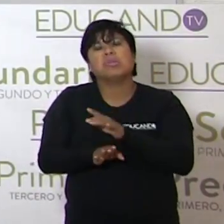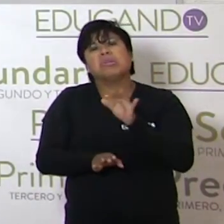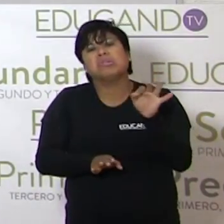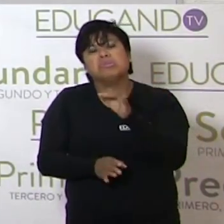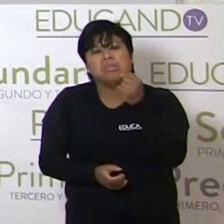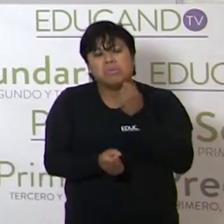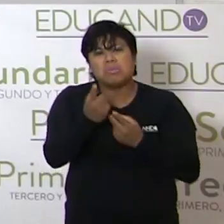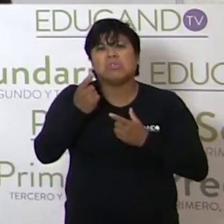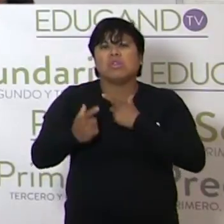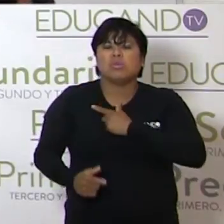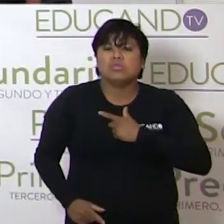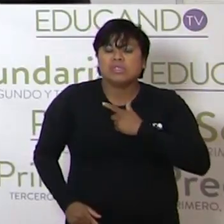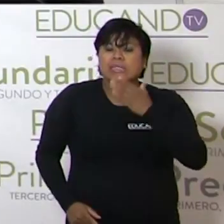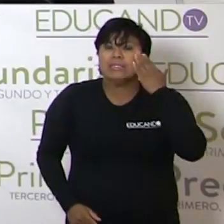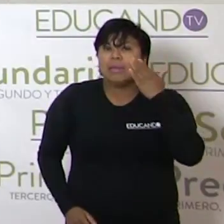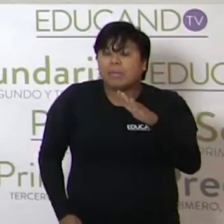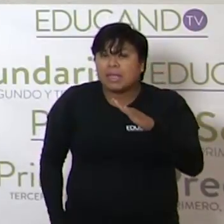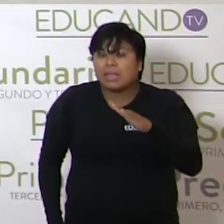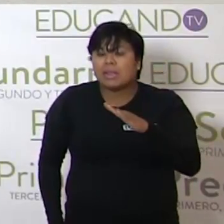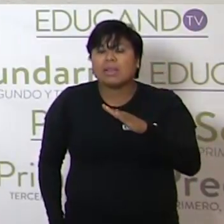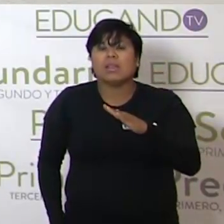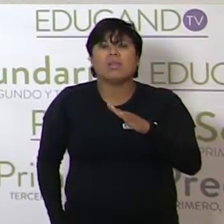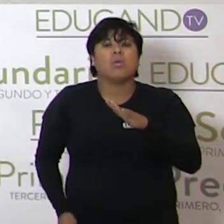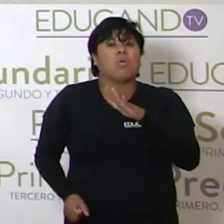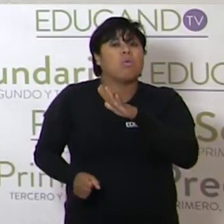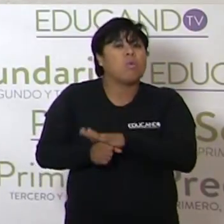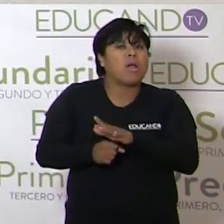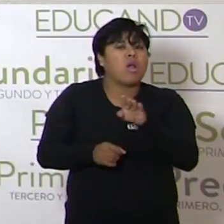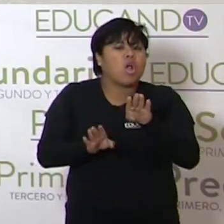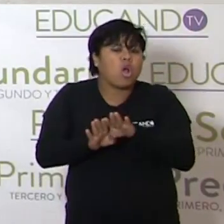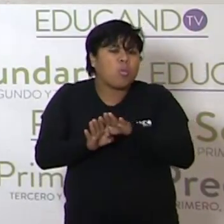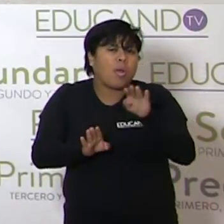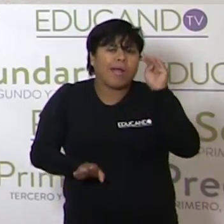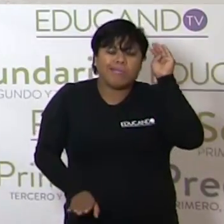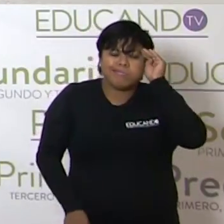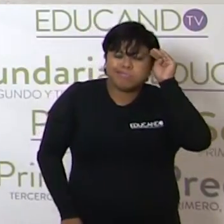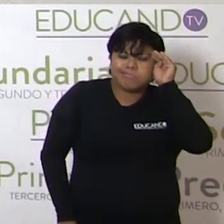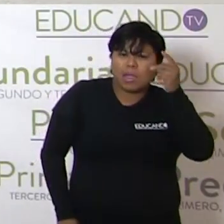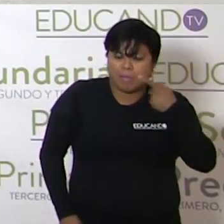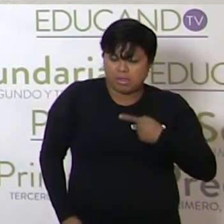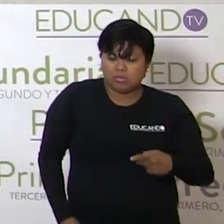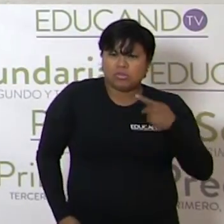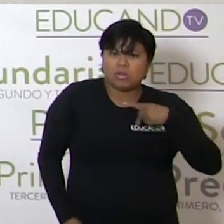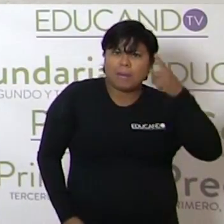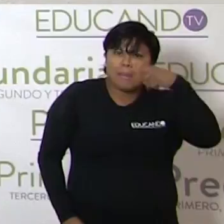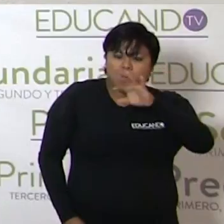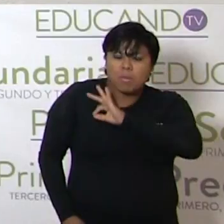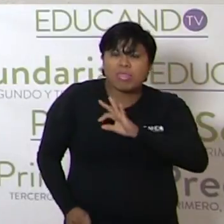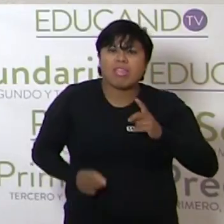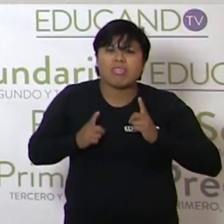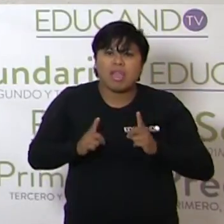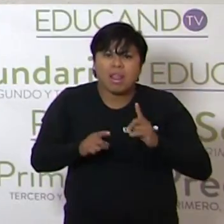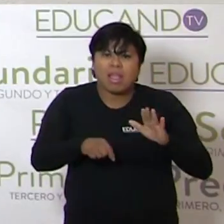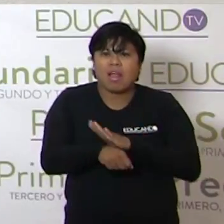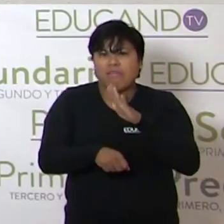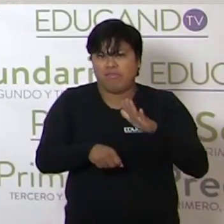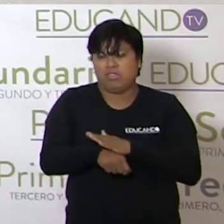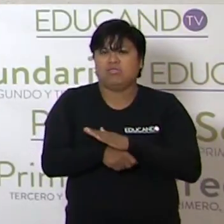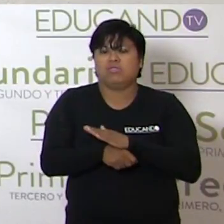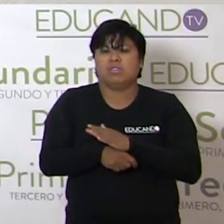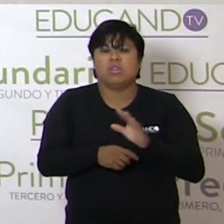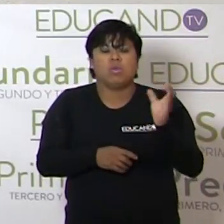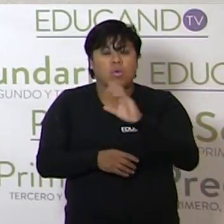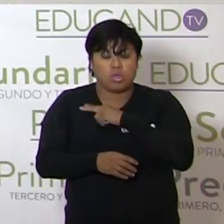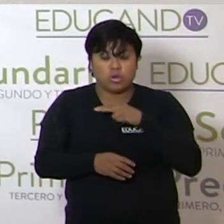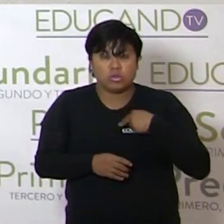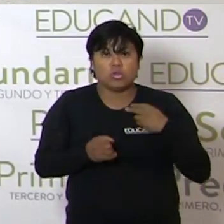gusta saber qué juicio tuvieron los demás usuarios al utilizar estas aplicaciones. Y cuando lo